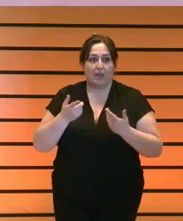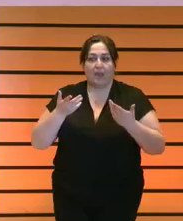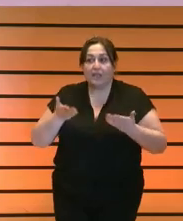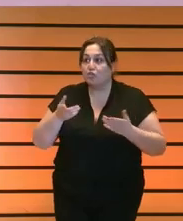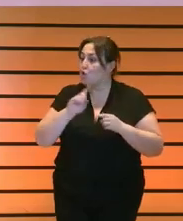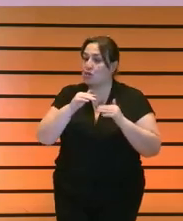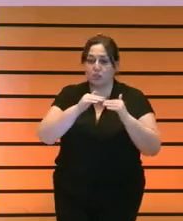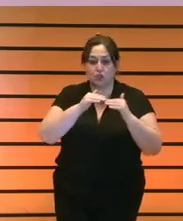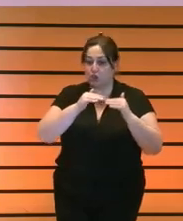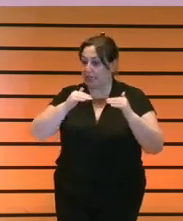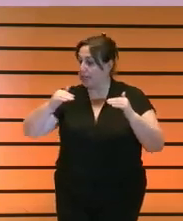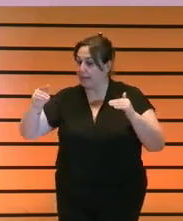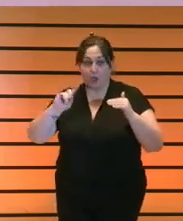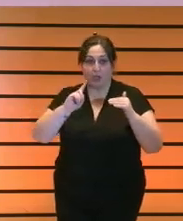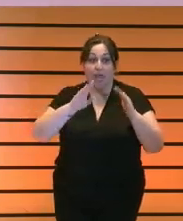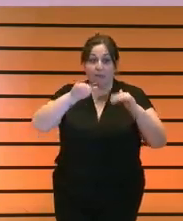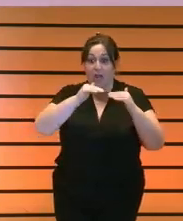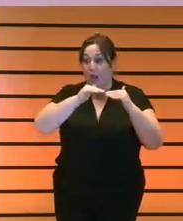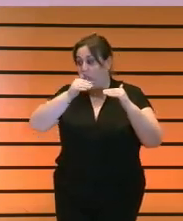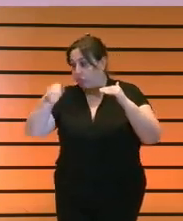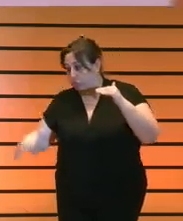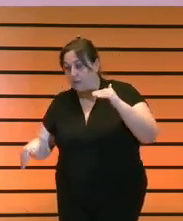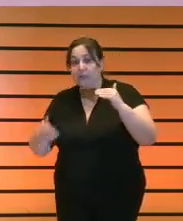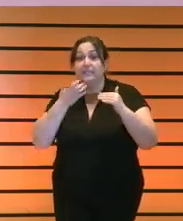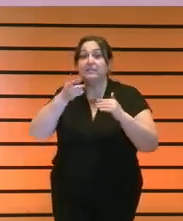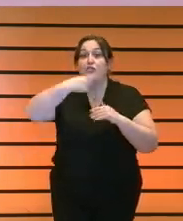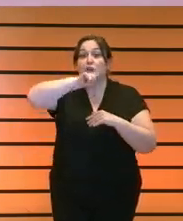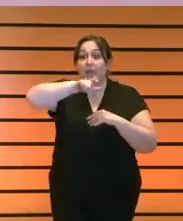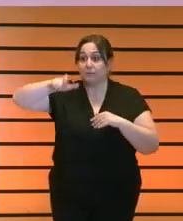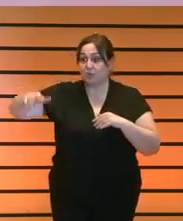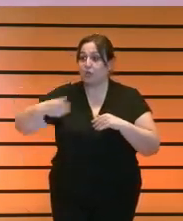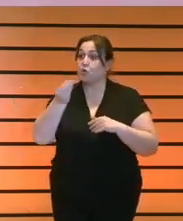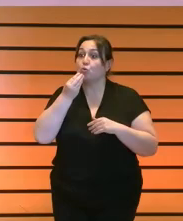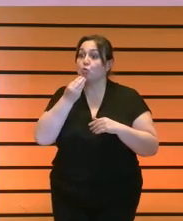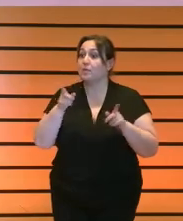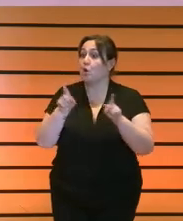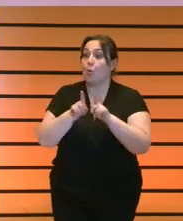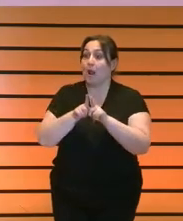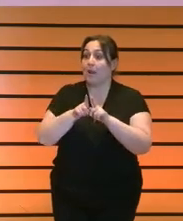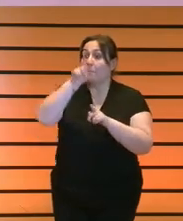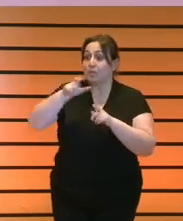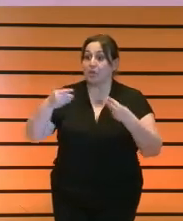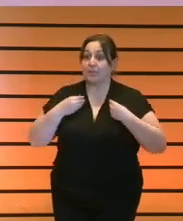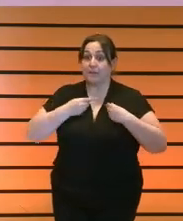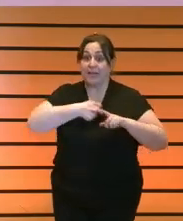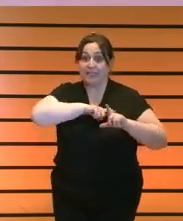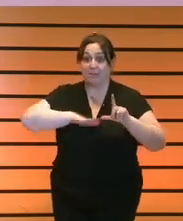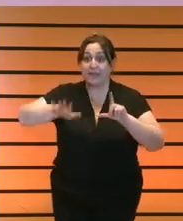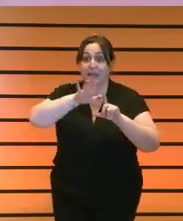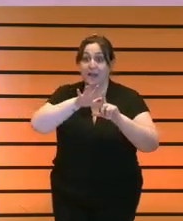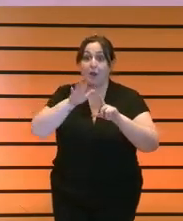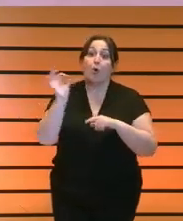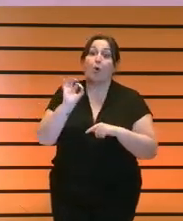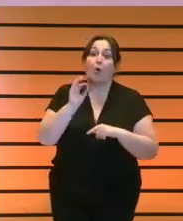no es sostenible, eso se va a acabar en algún punto. Si todo el mundo consumiera como consumen las personas que vivimos en España o como consumen